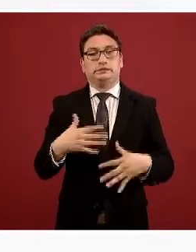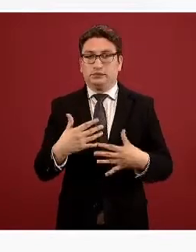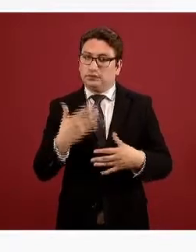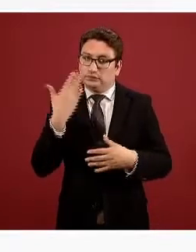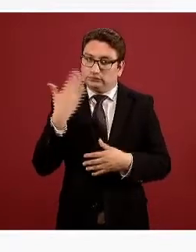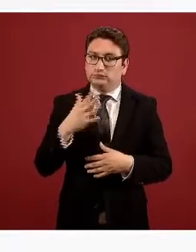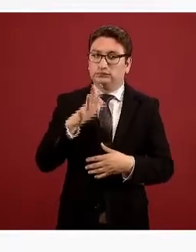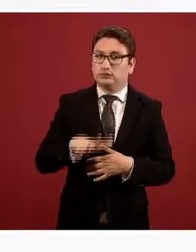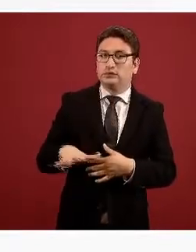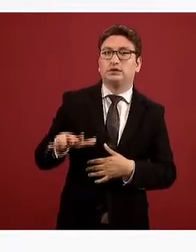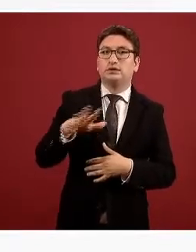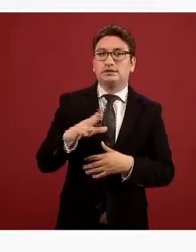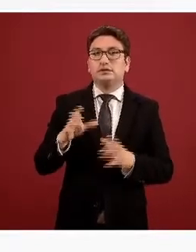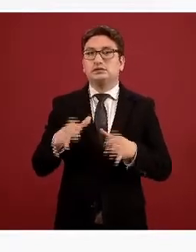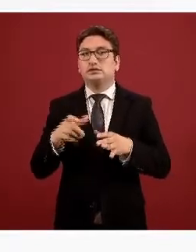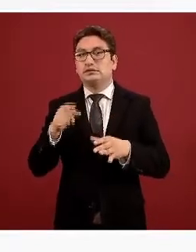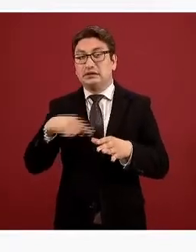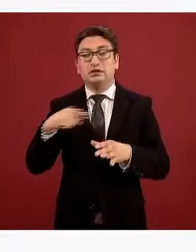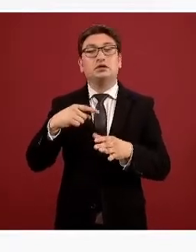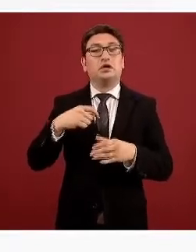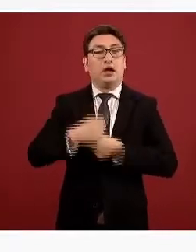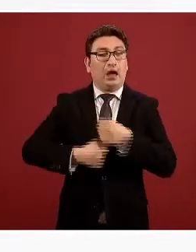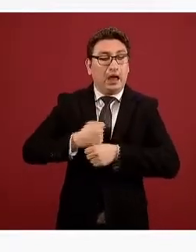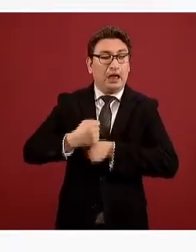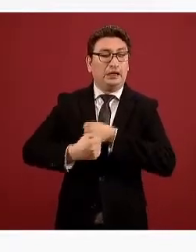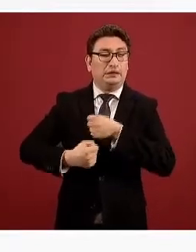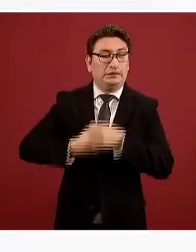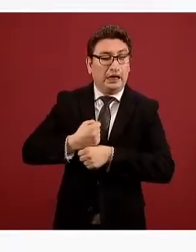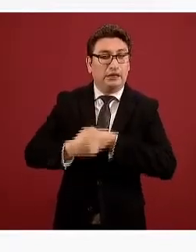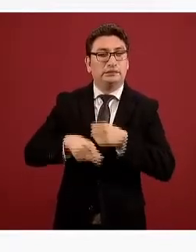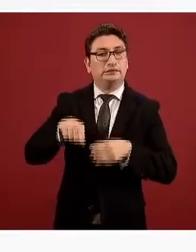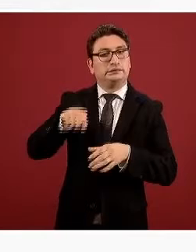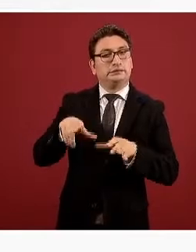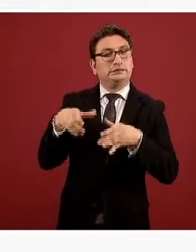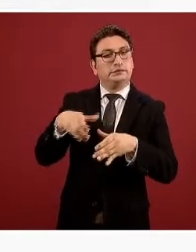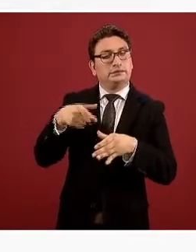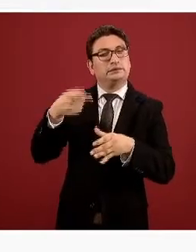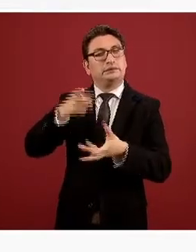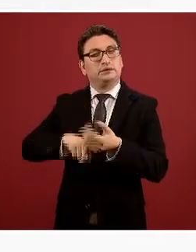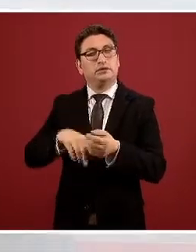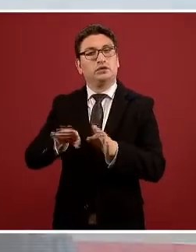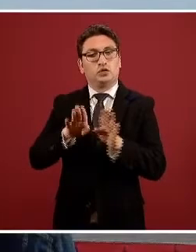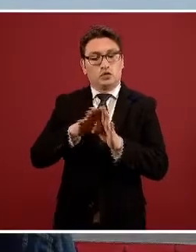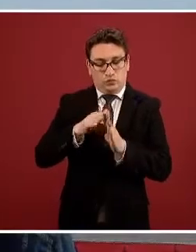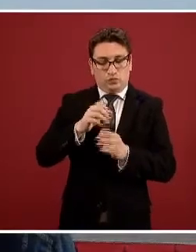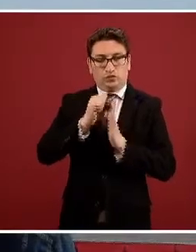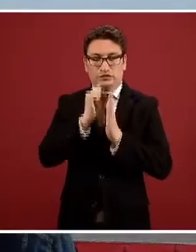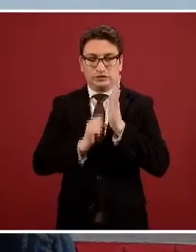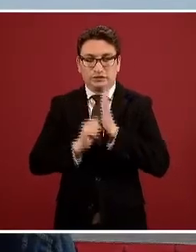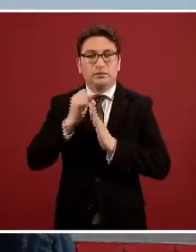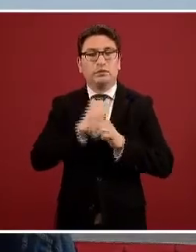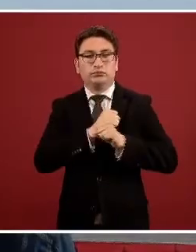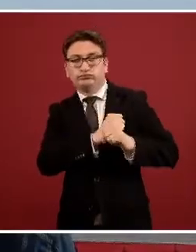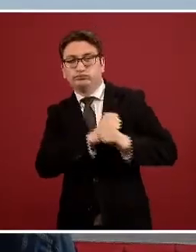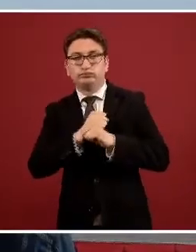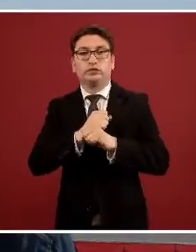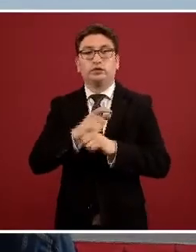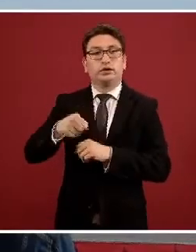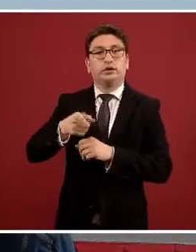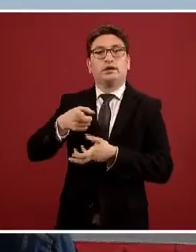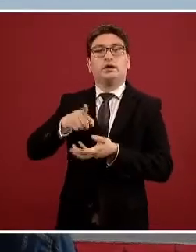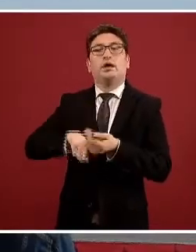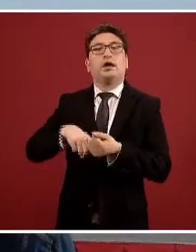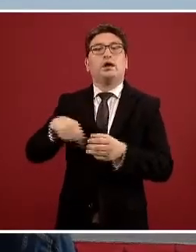que ha vivido por muchos años con el reto de tener alteraciones del sistema inmune, y es las personas que viven con